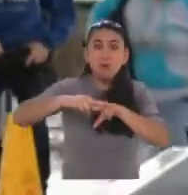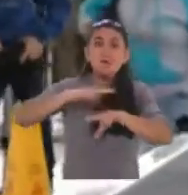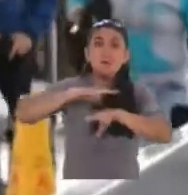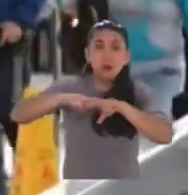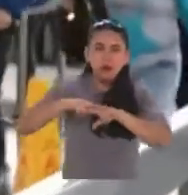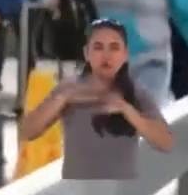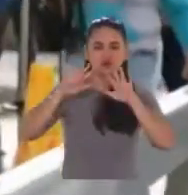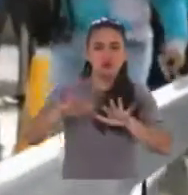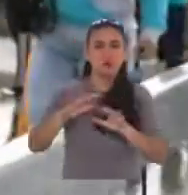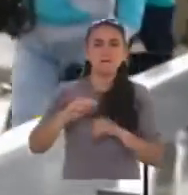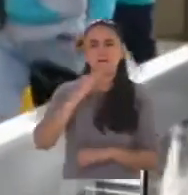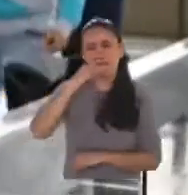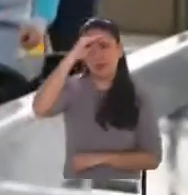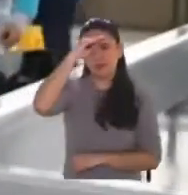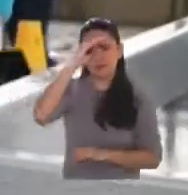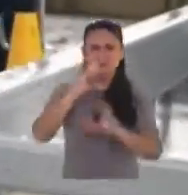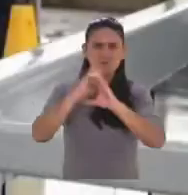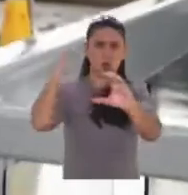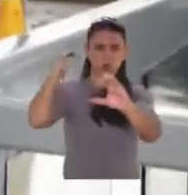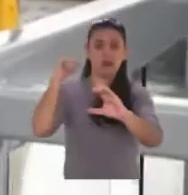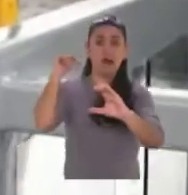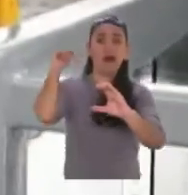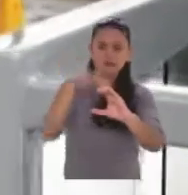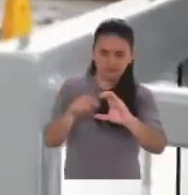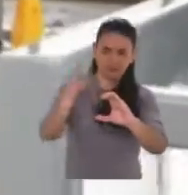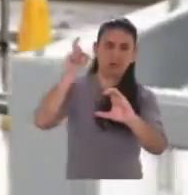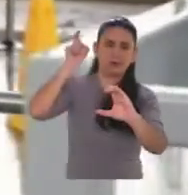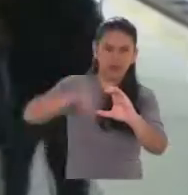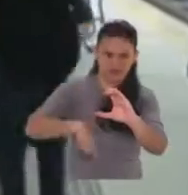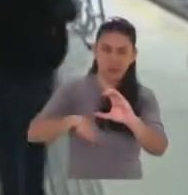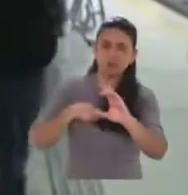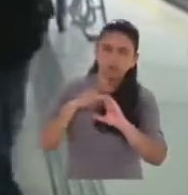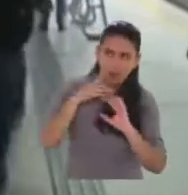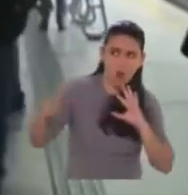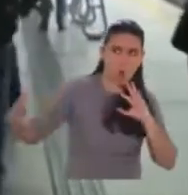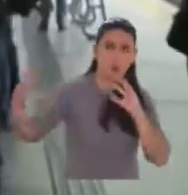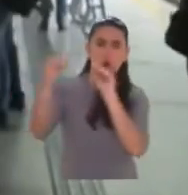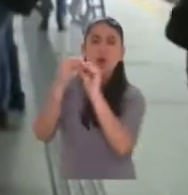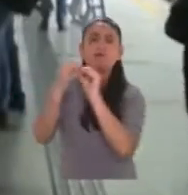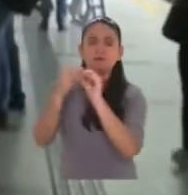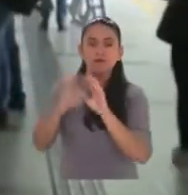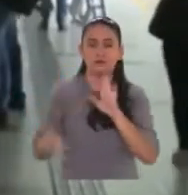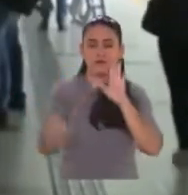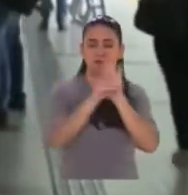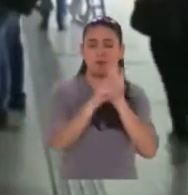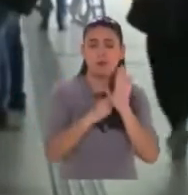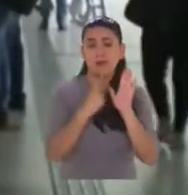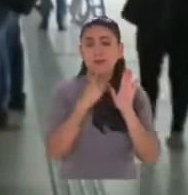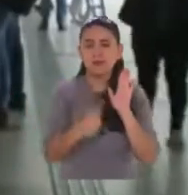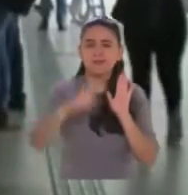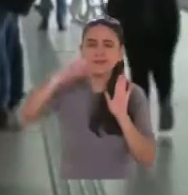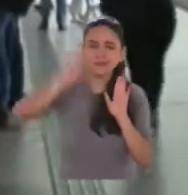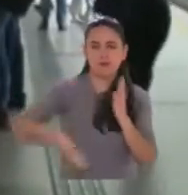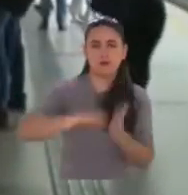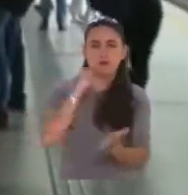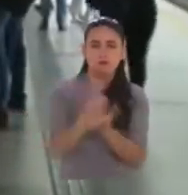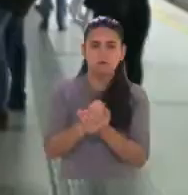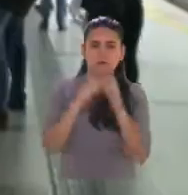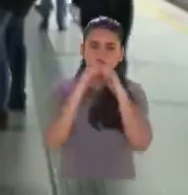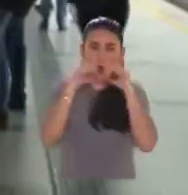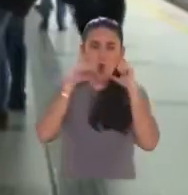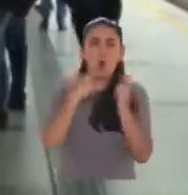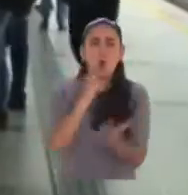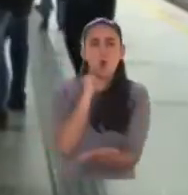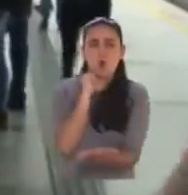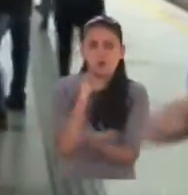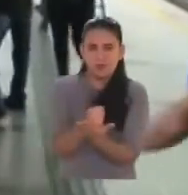masivo de aquí, de la ciudad de Medellín, también se unió a este nuevo decreto que dice que el tapabocas nuevamente es